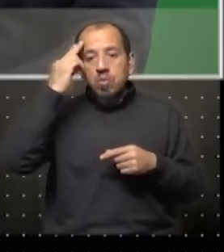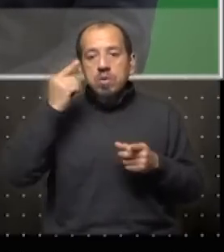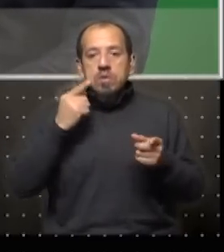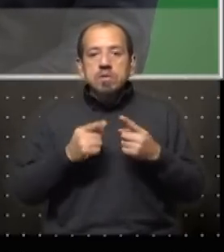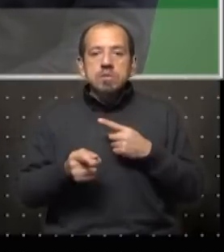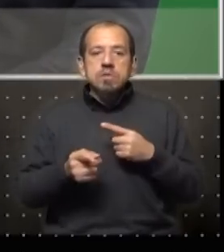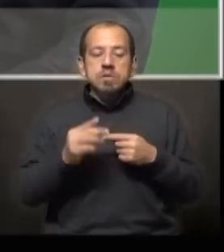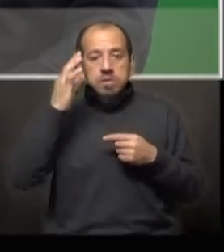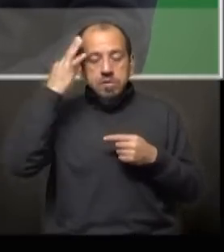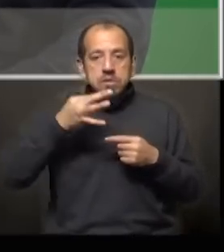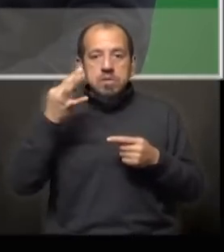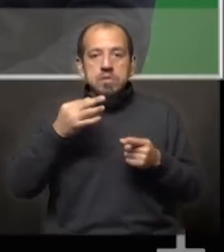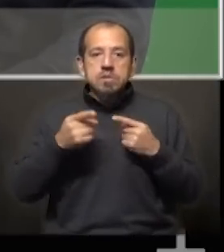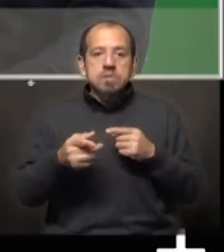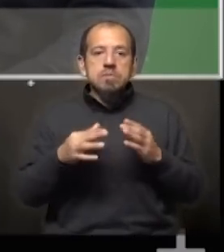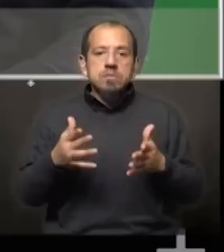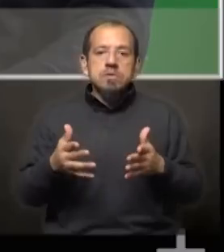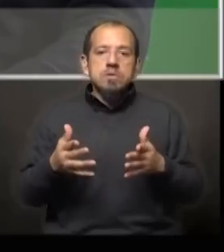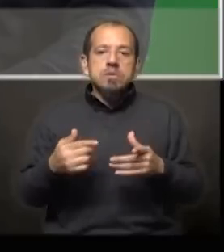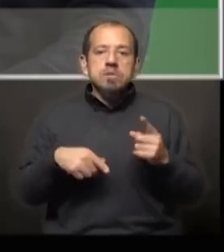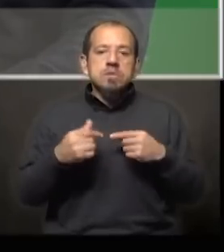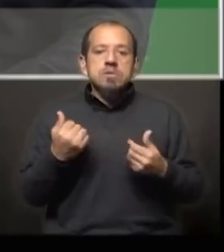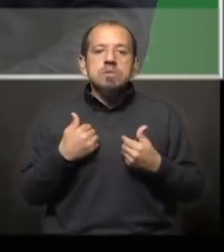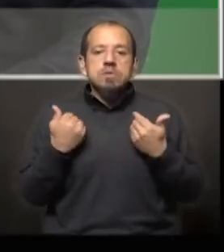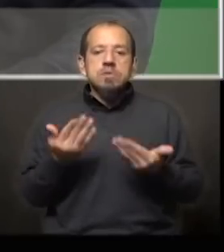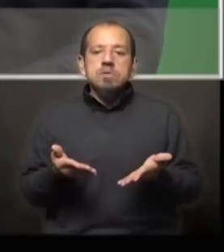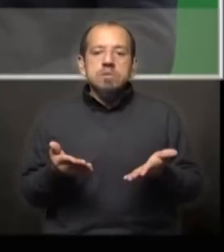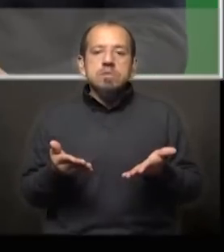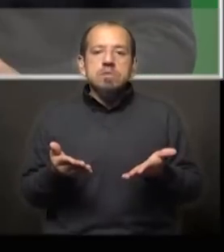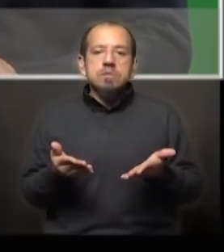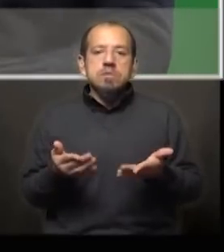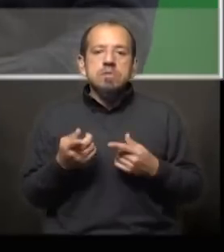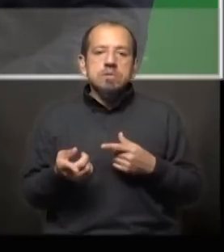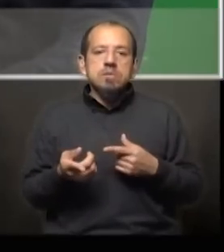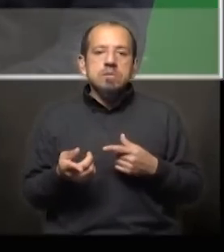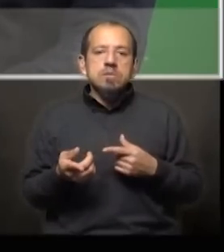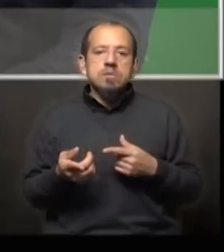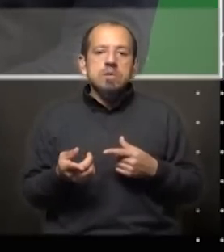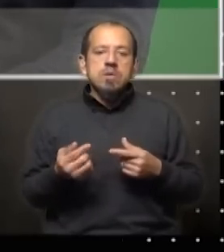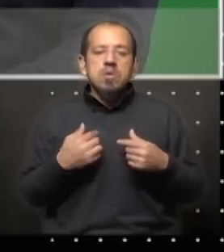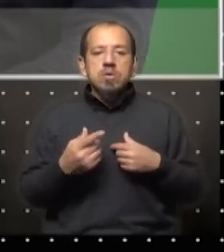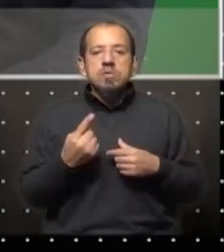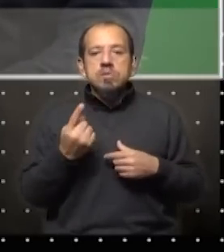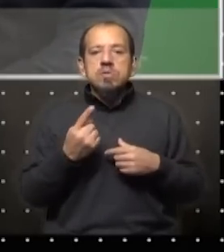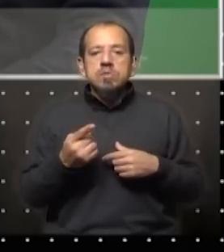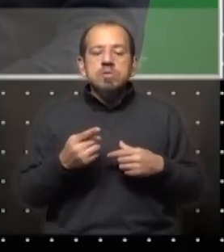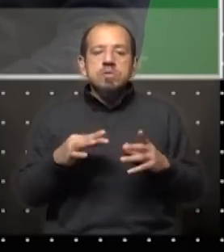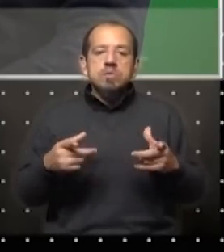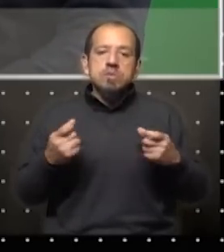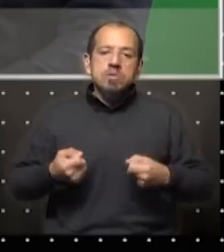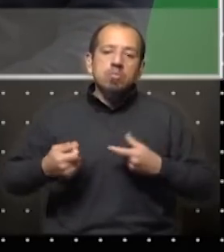que colocarse en esa nueva realidad para tratar de tener más beneficios y sobre todo que nuestros principales productos de exportación